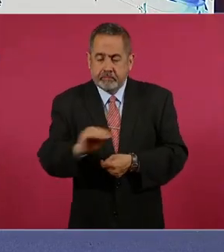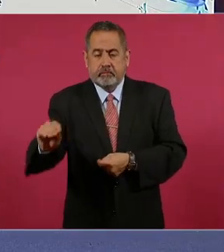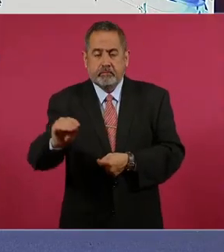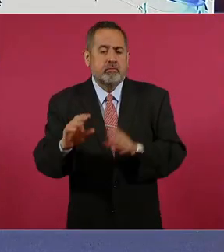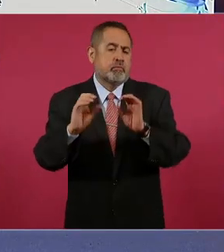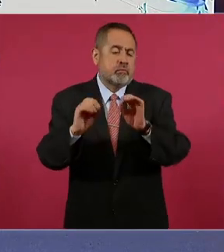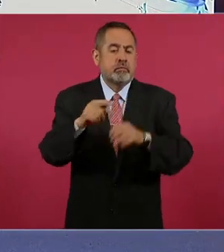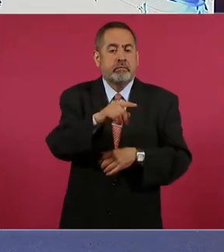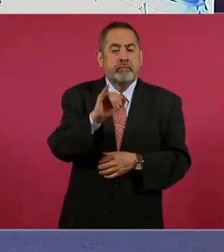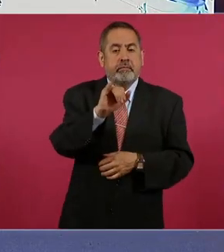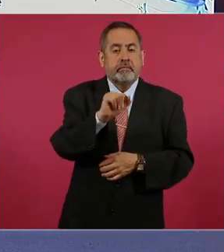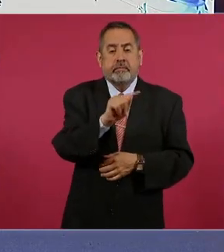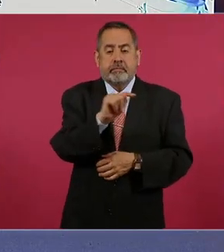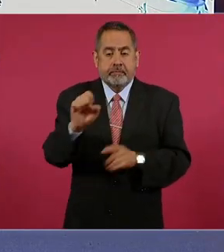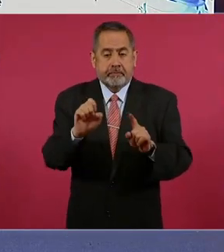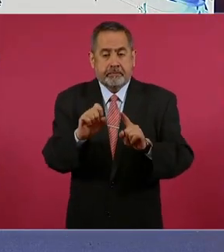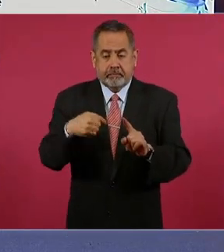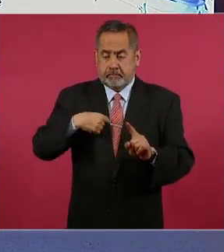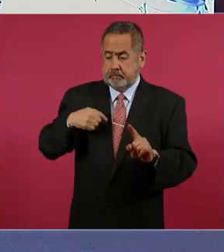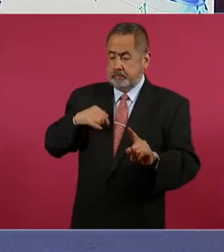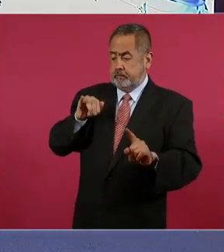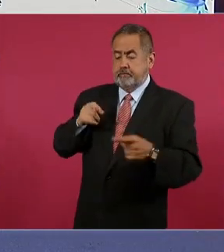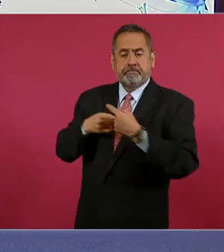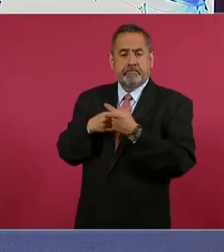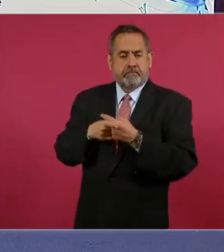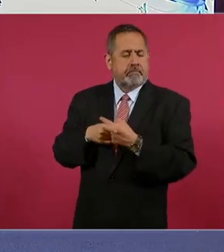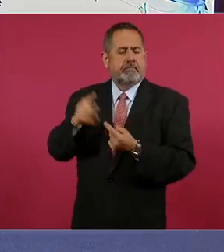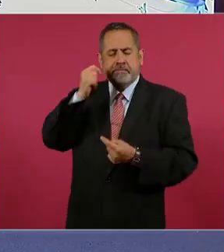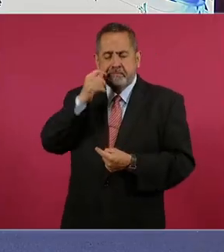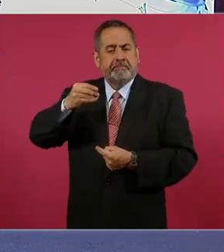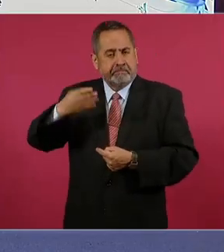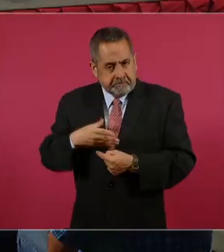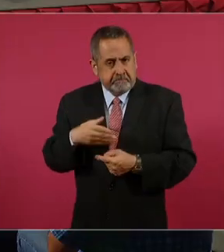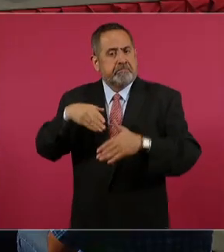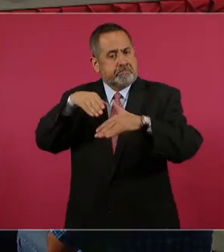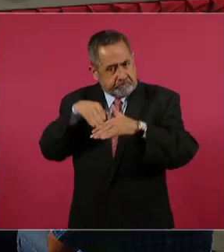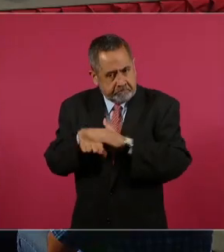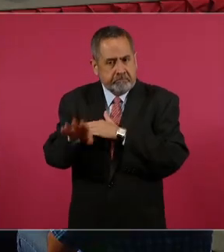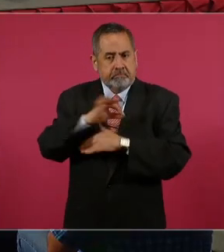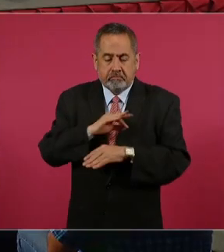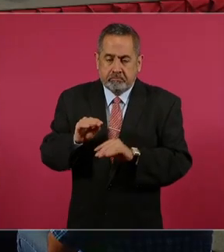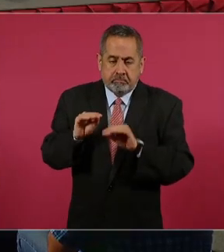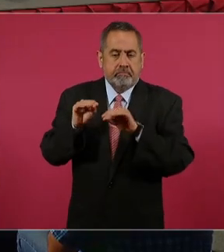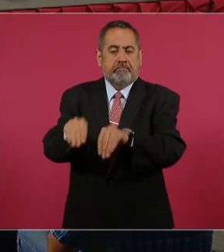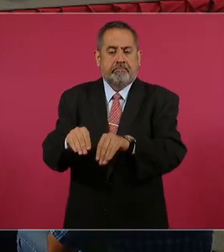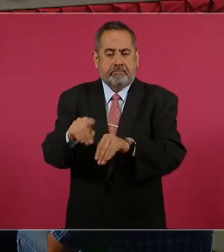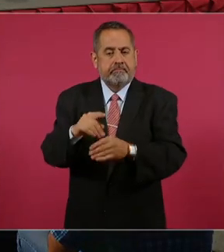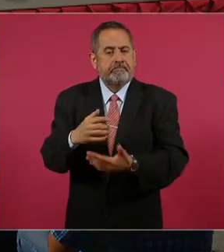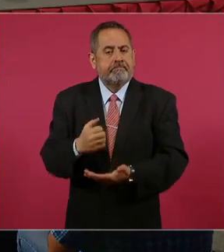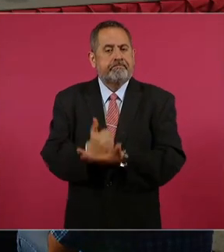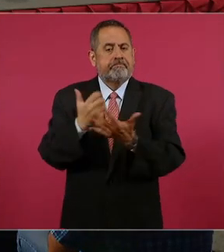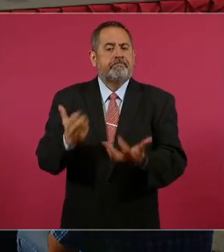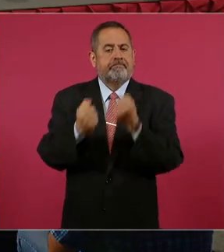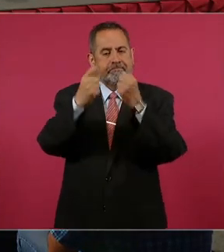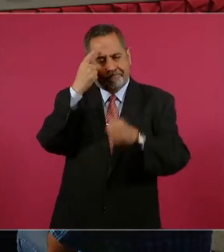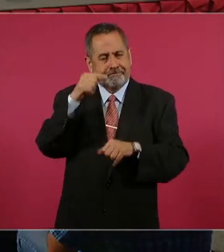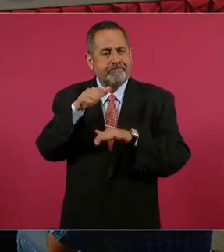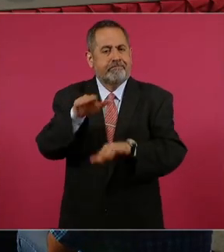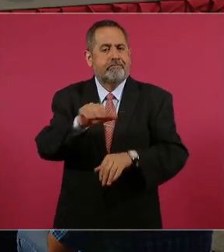sala es del Issste o si es ahora del IMSS Bienestar. En ese sentido, si pasamos a la siguiente,